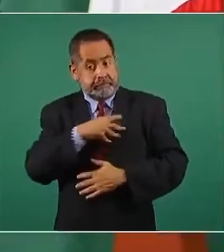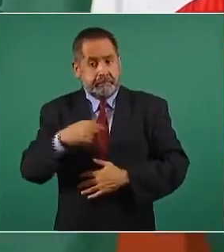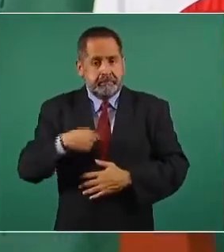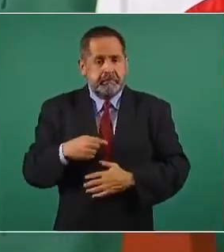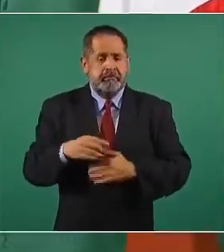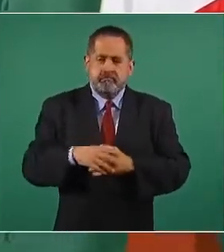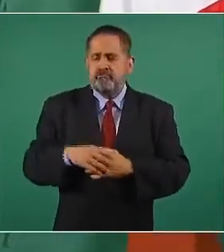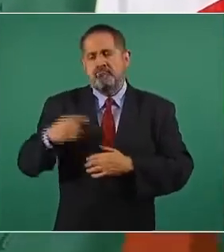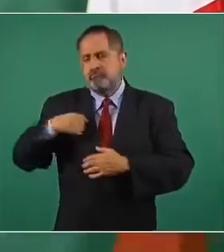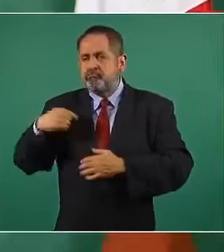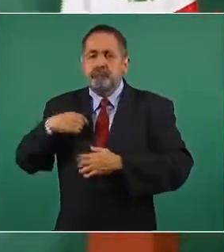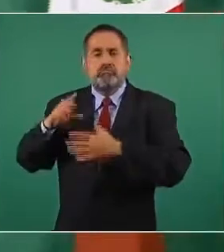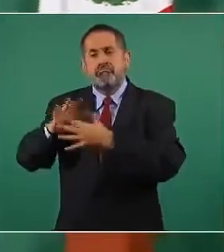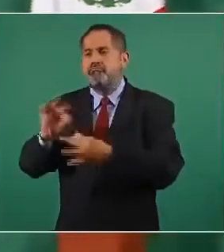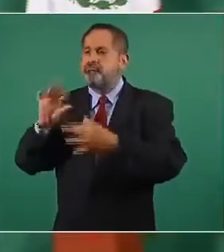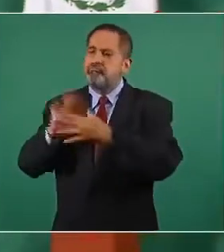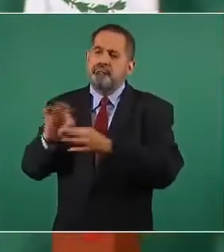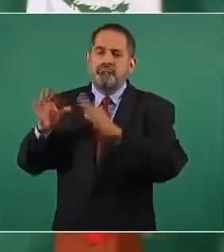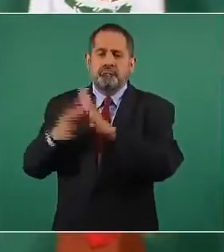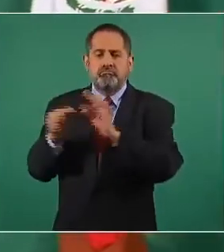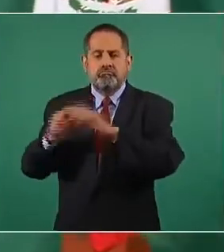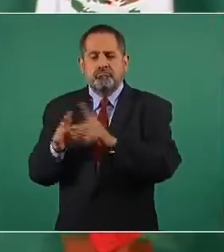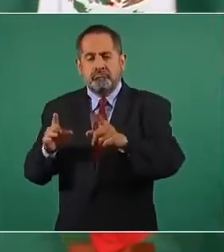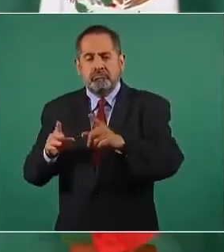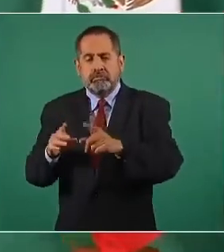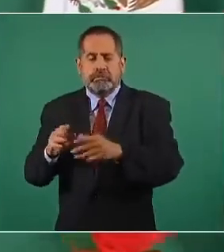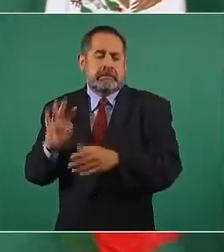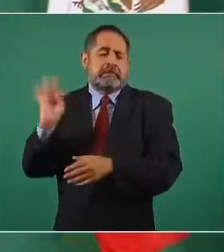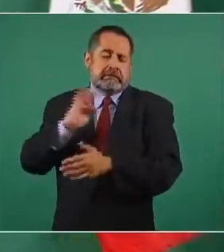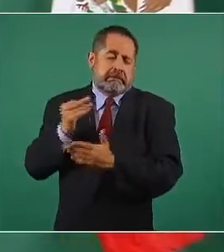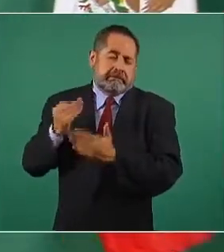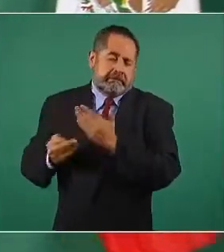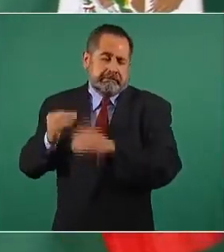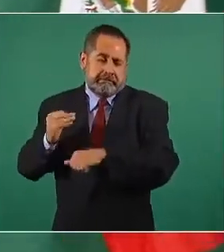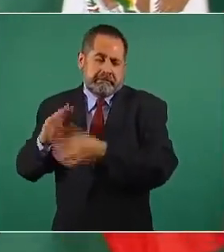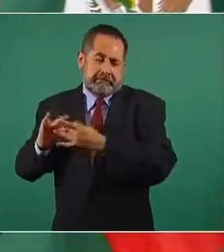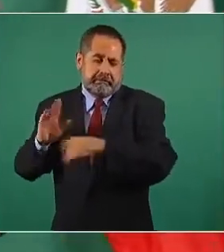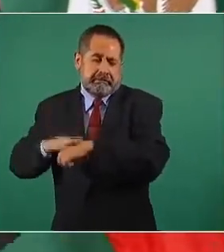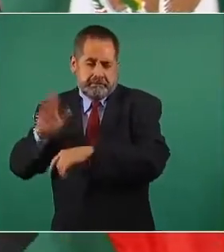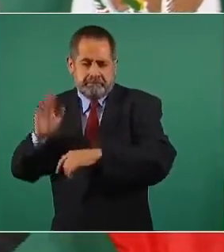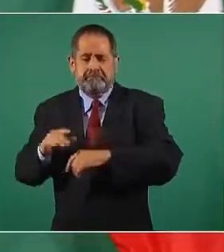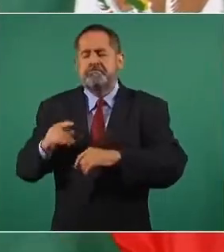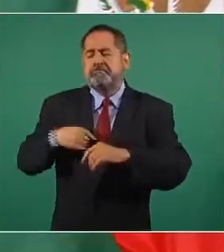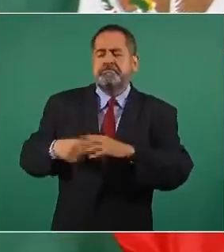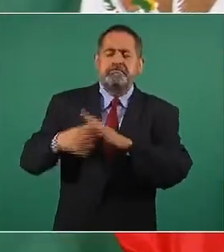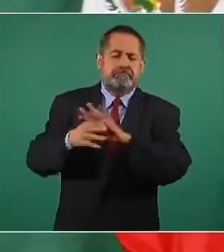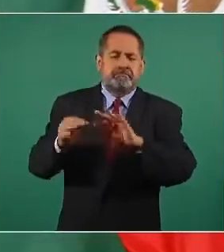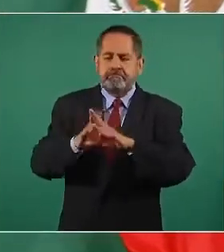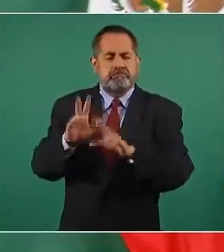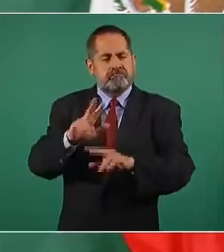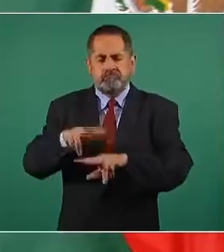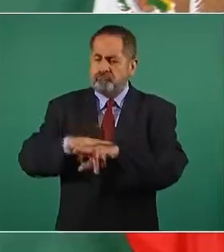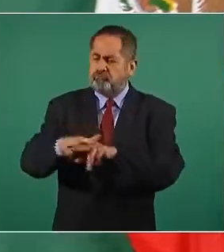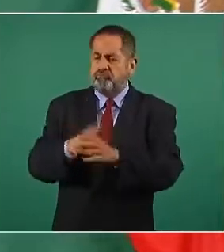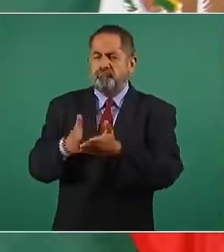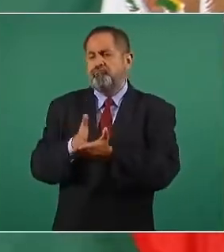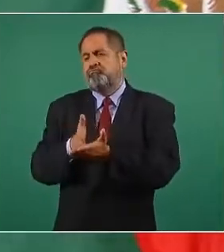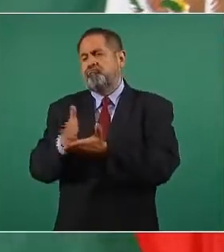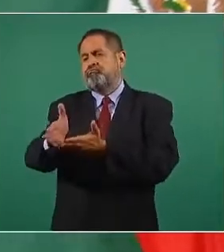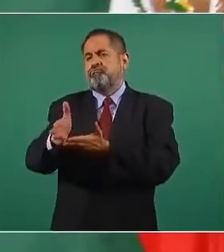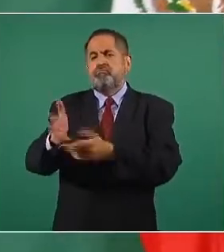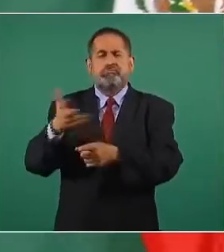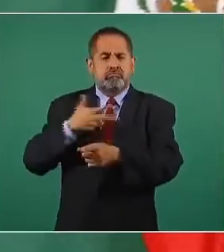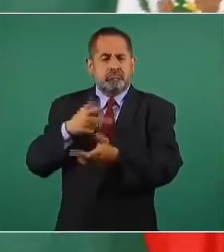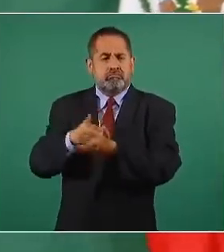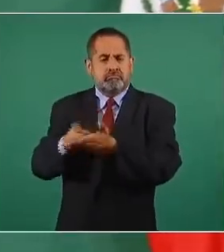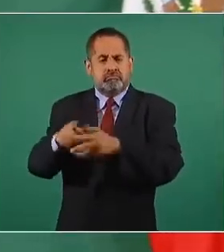yo explicando, quizá no lo suficiente, de que el tren iba por el derecho de